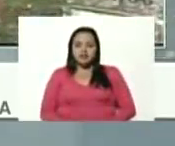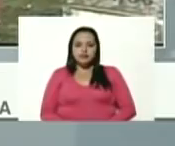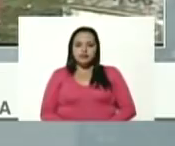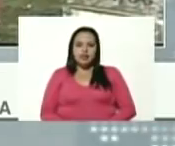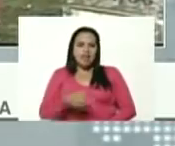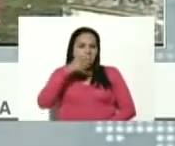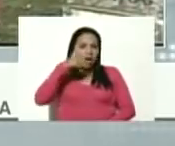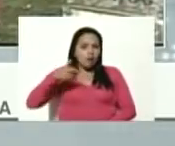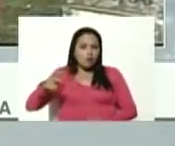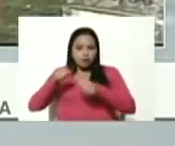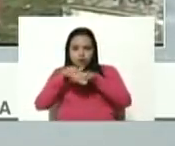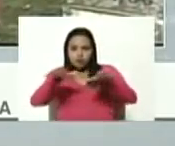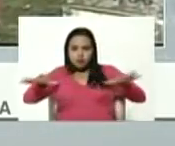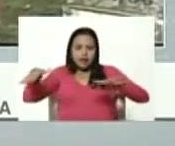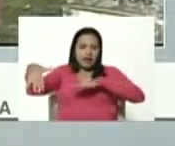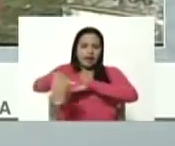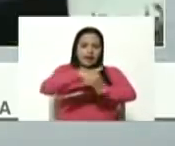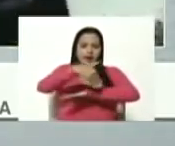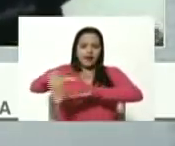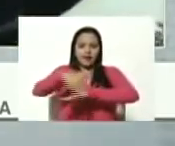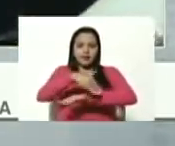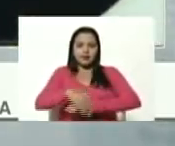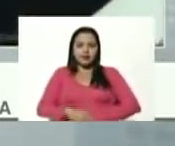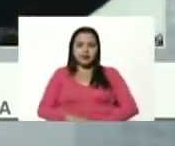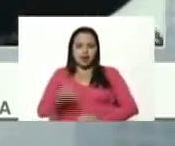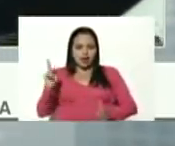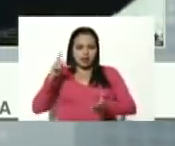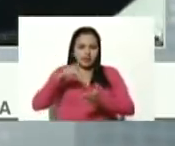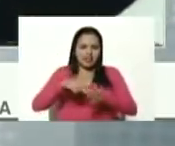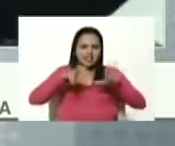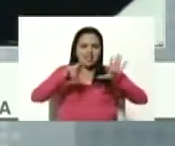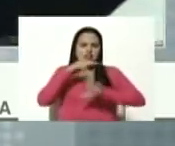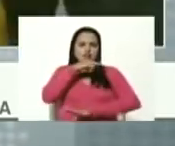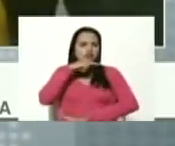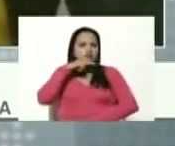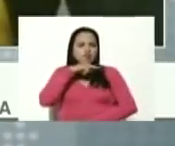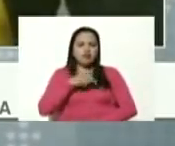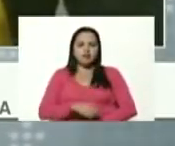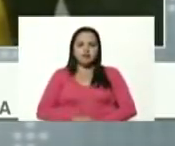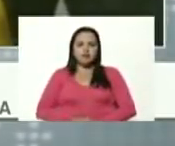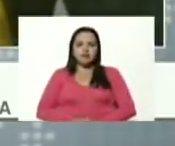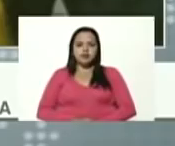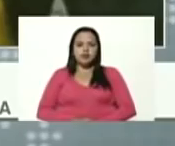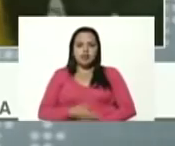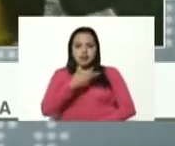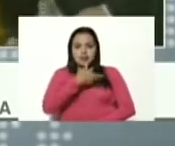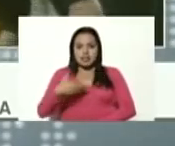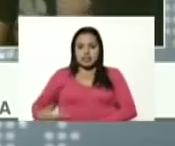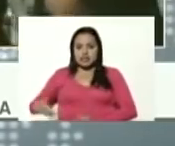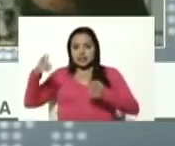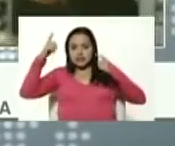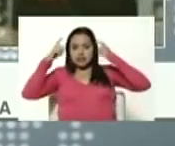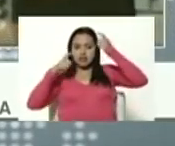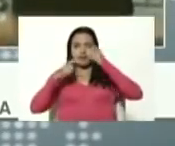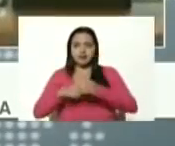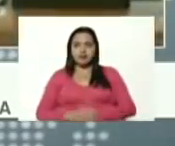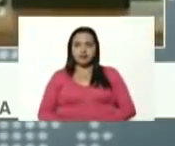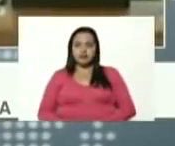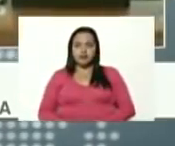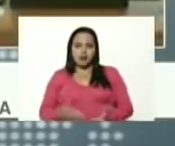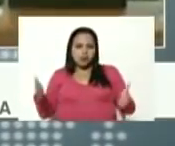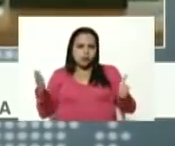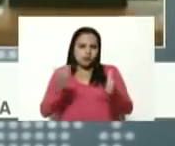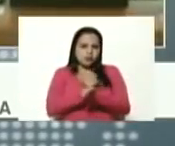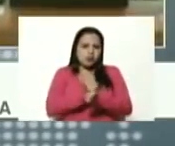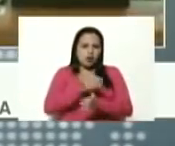pueblo se desplegó en las calles y llegó el 7 de octubre y el comandante Chávez obtuvo lo que